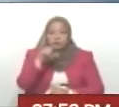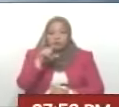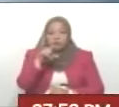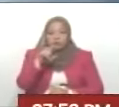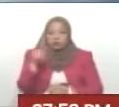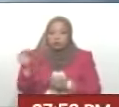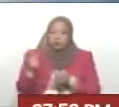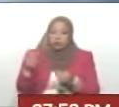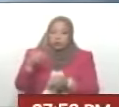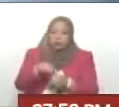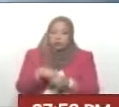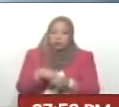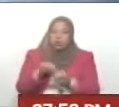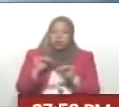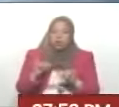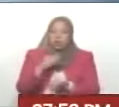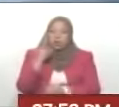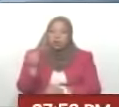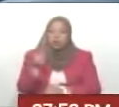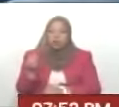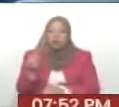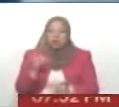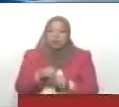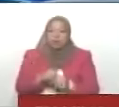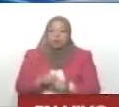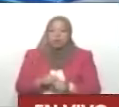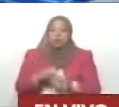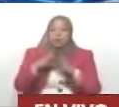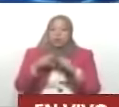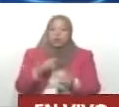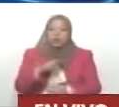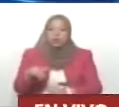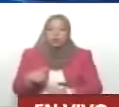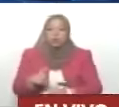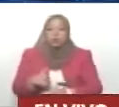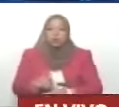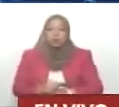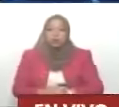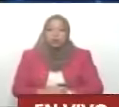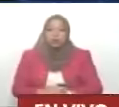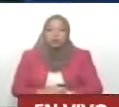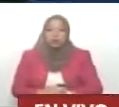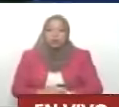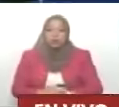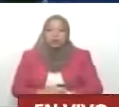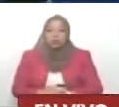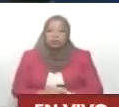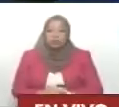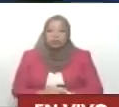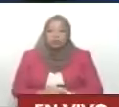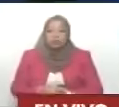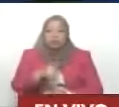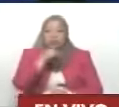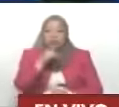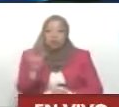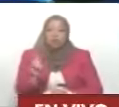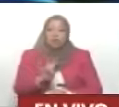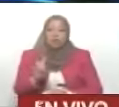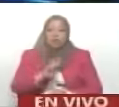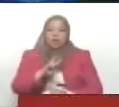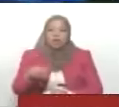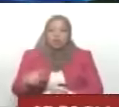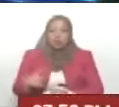la incorporación de la misma juventud, de la incorporación de todos nosotros como, digamos, como difusores de la verdad nuestra,